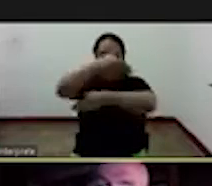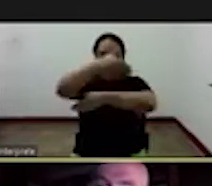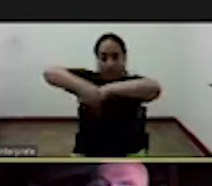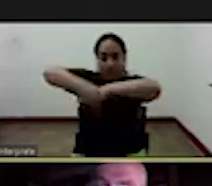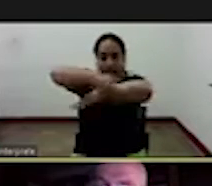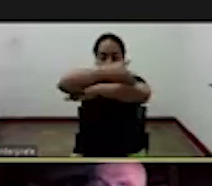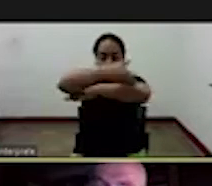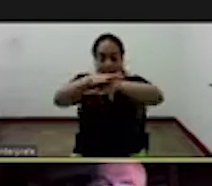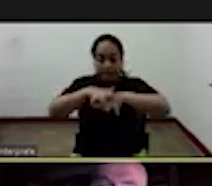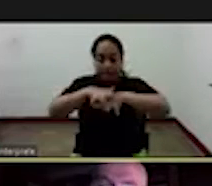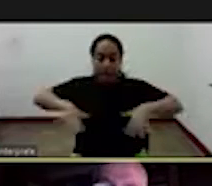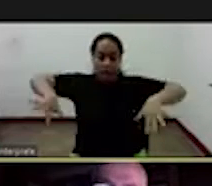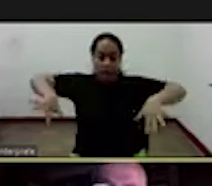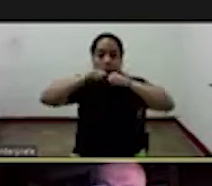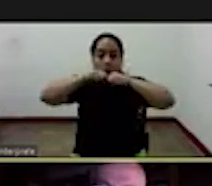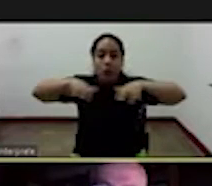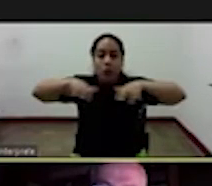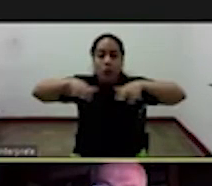Y